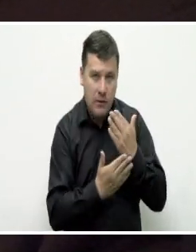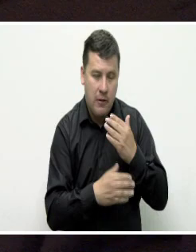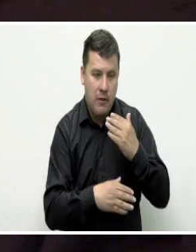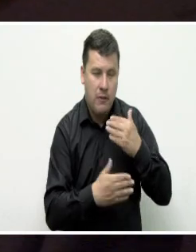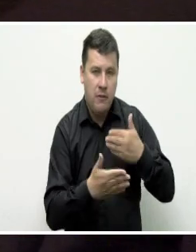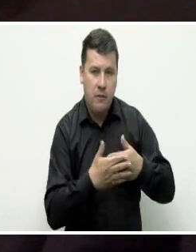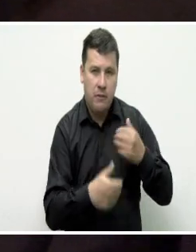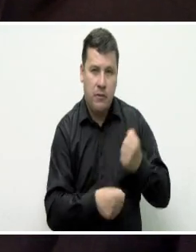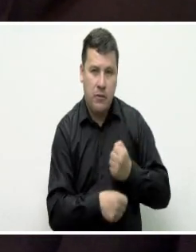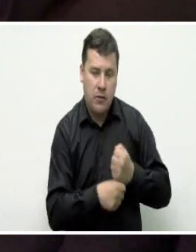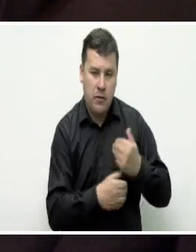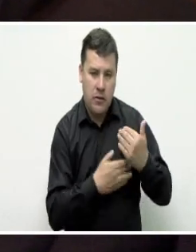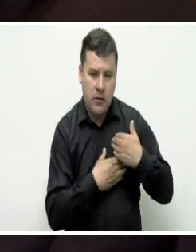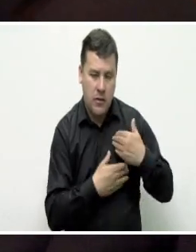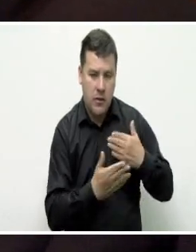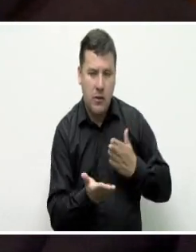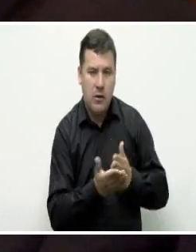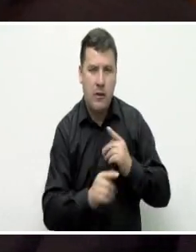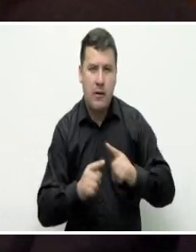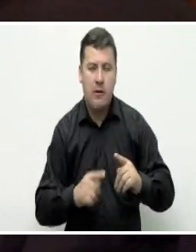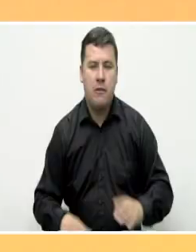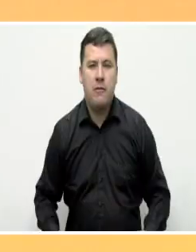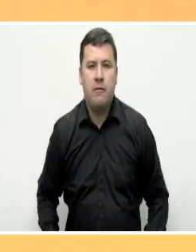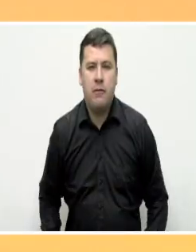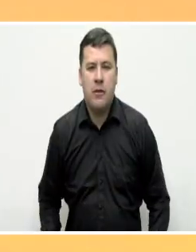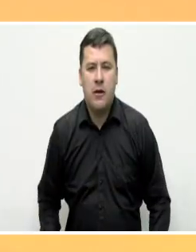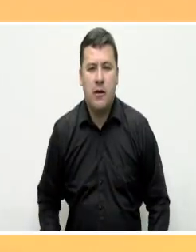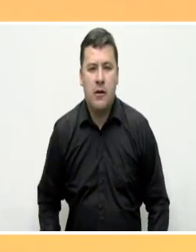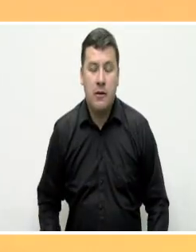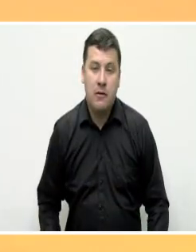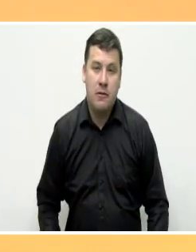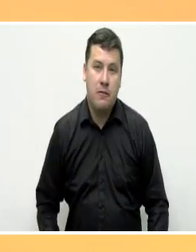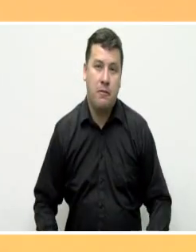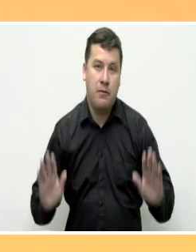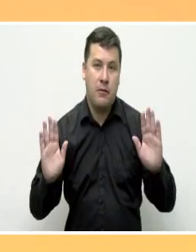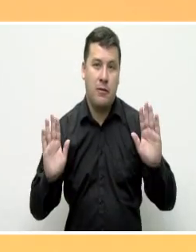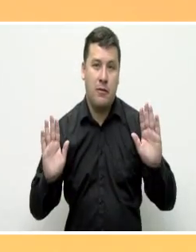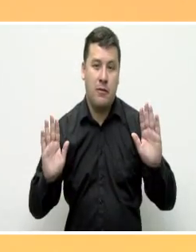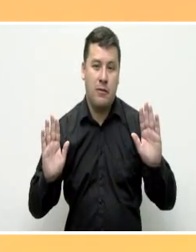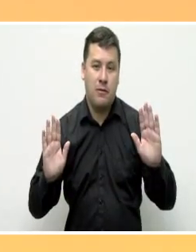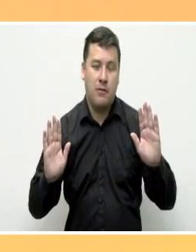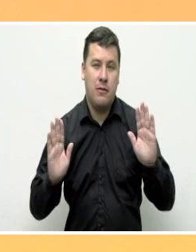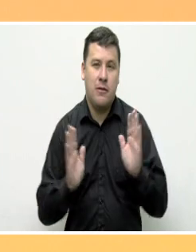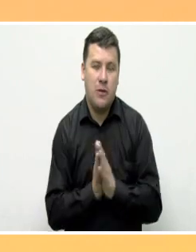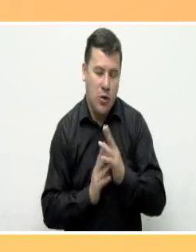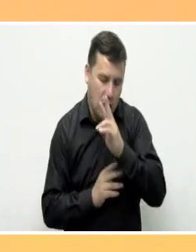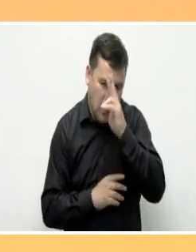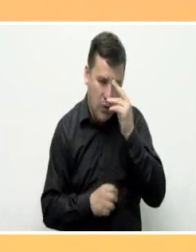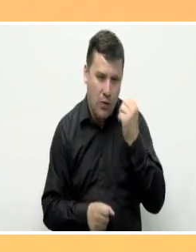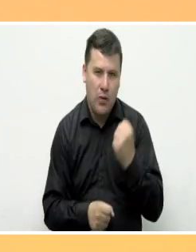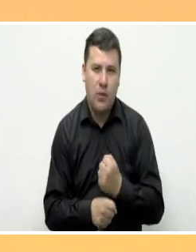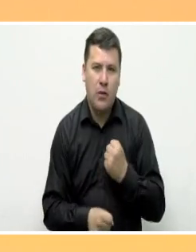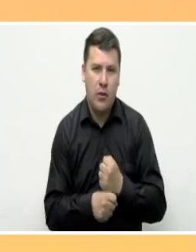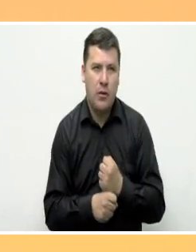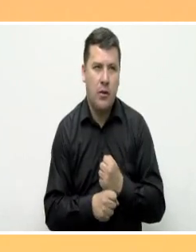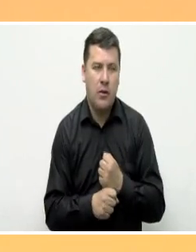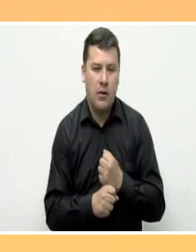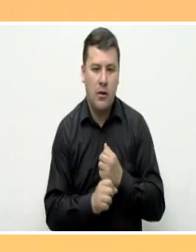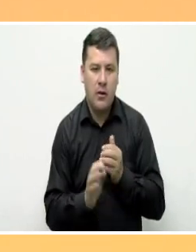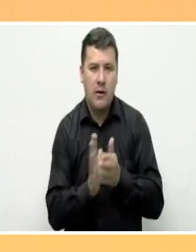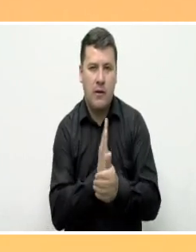desempeño laboral para los funcionarios de carrera administrativa. Bueno, como ven, ha sido una intensa labor también en el talento